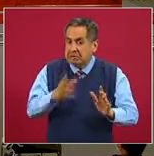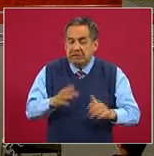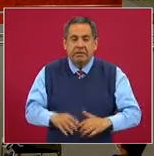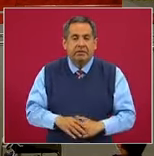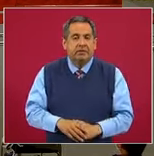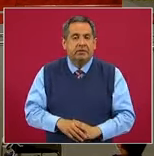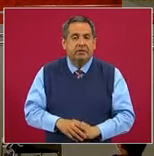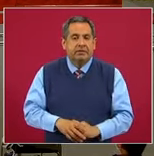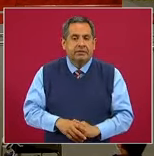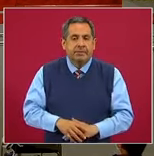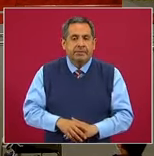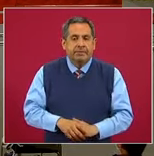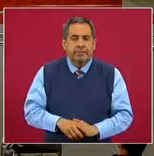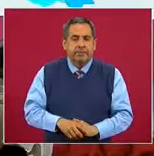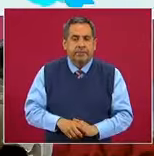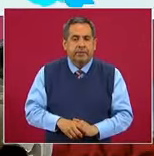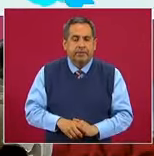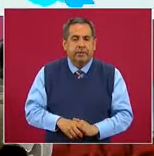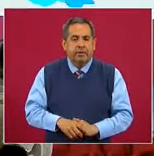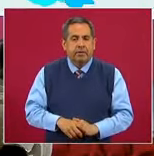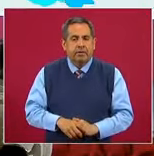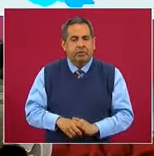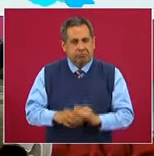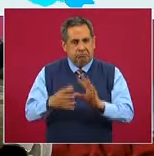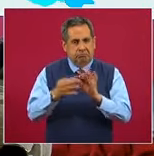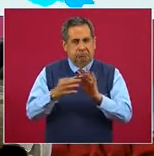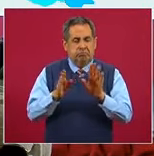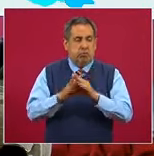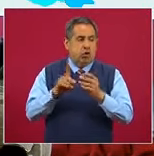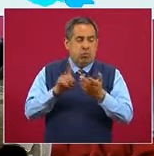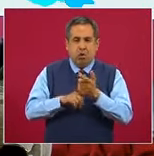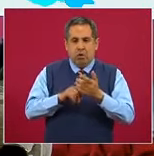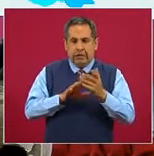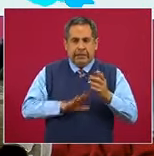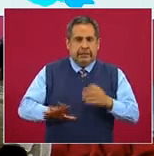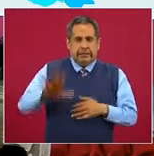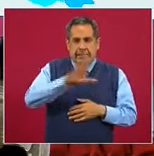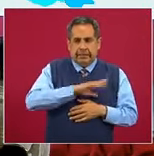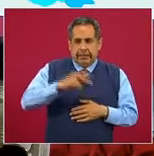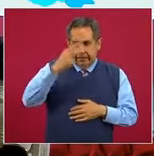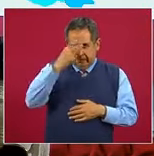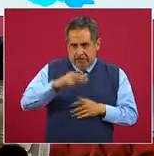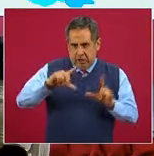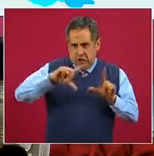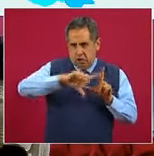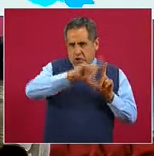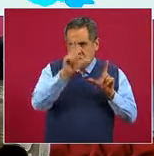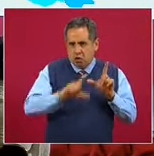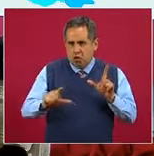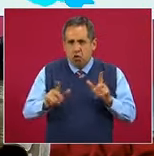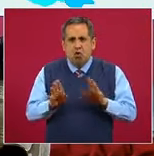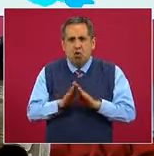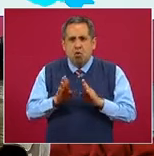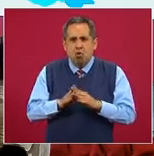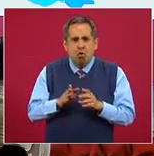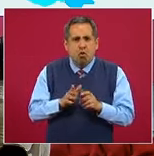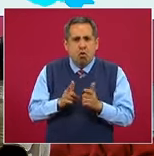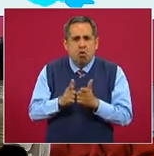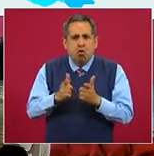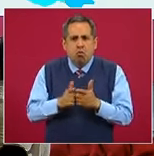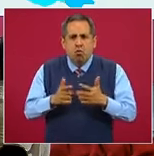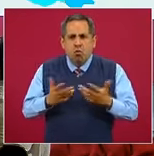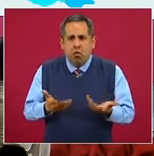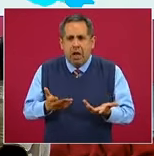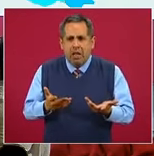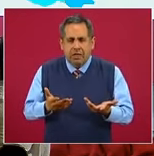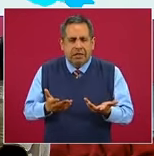favor. Solamente para demostrarles cómo fue la distribución de estos grupos que